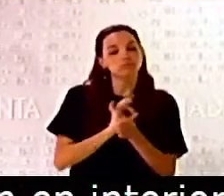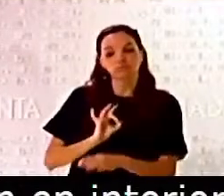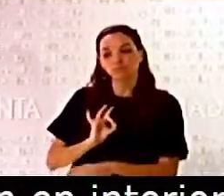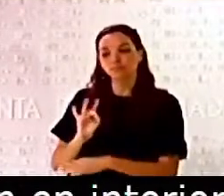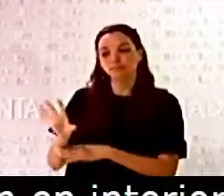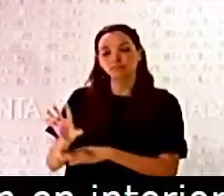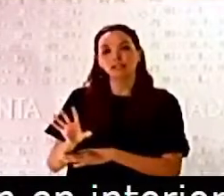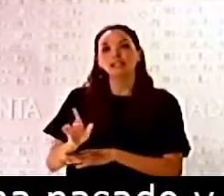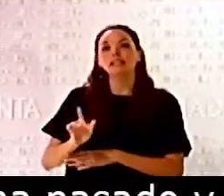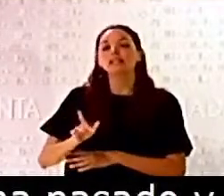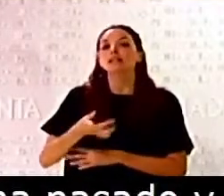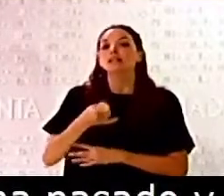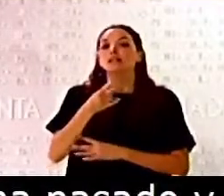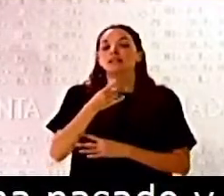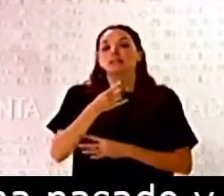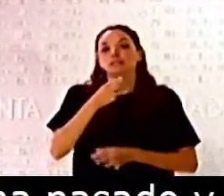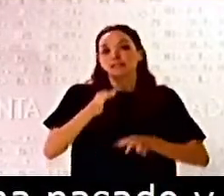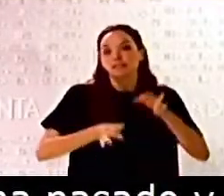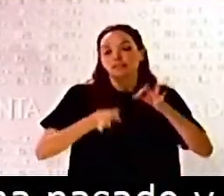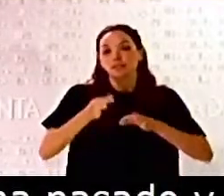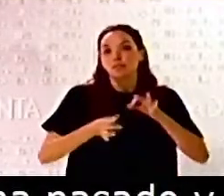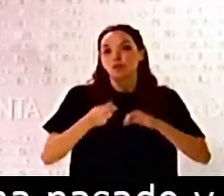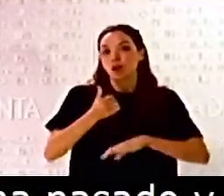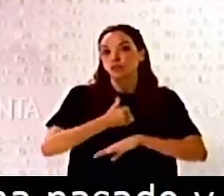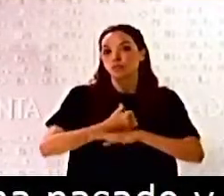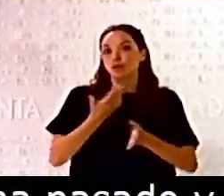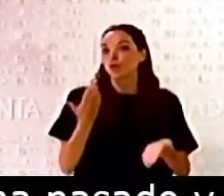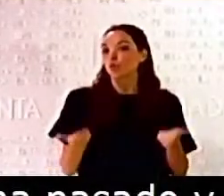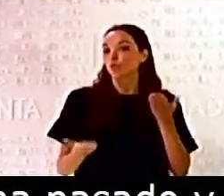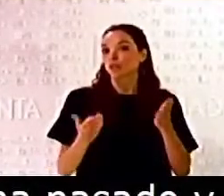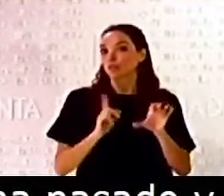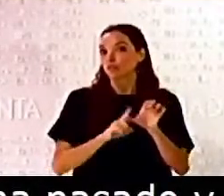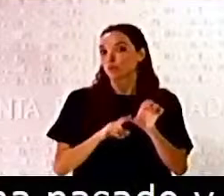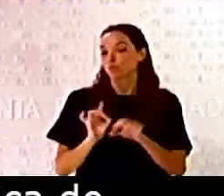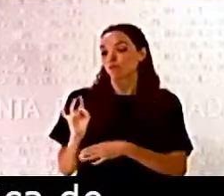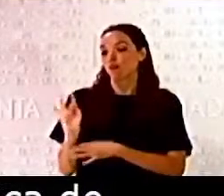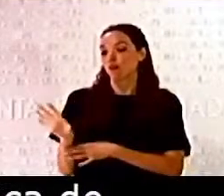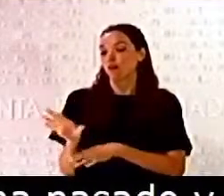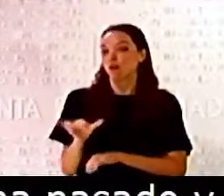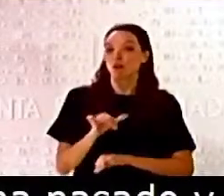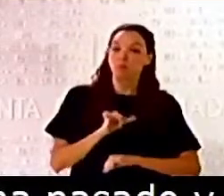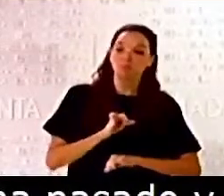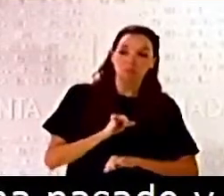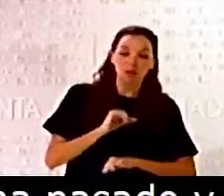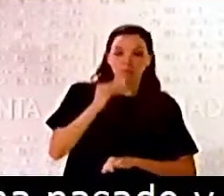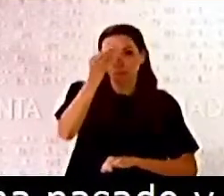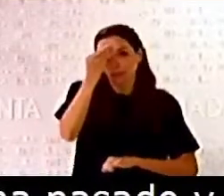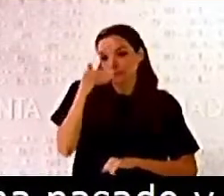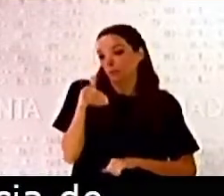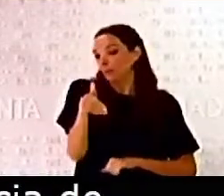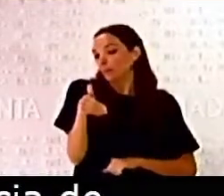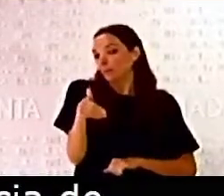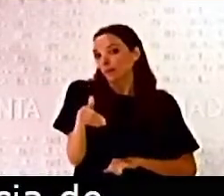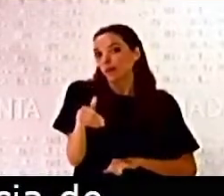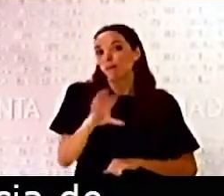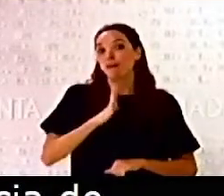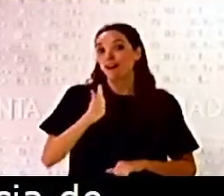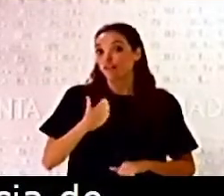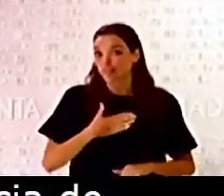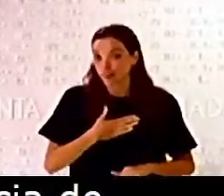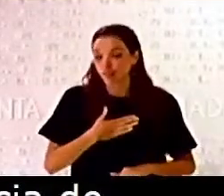Justicia de Extremadura, que entendemos y esperamos que se pronuncie a lo largo de la mañana de